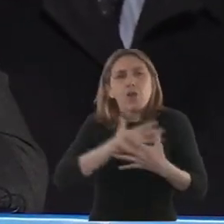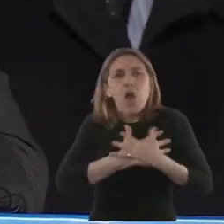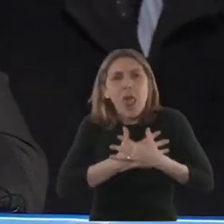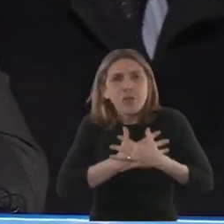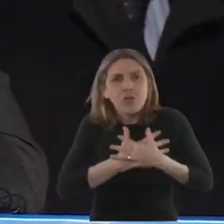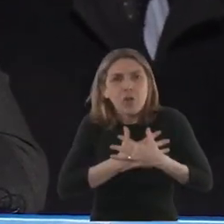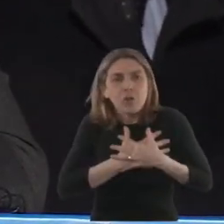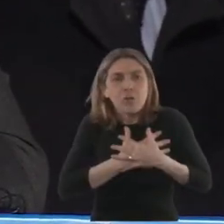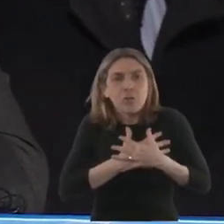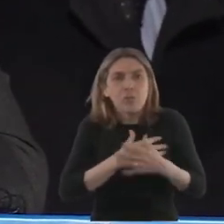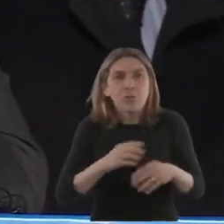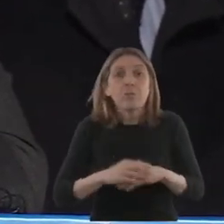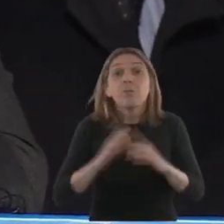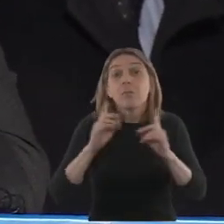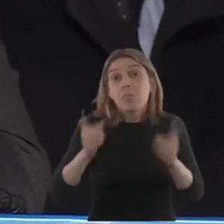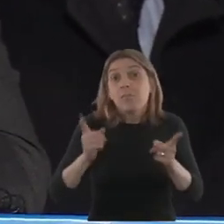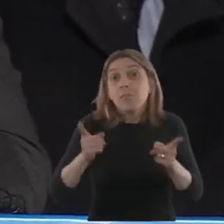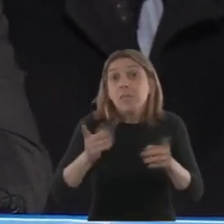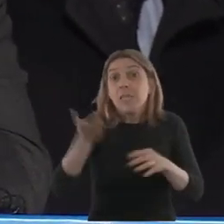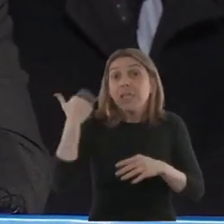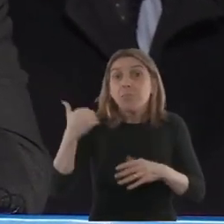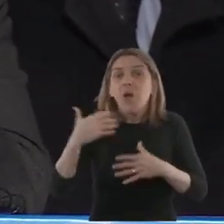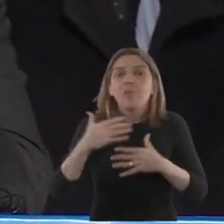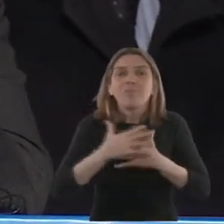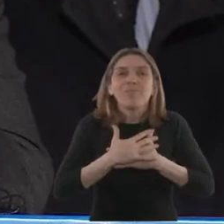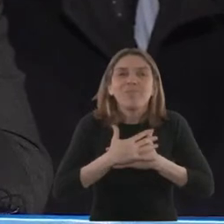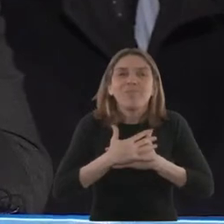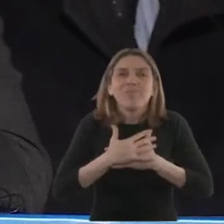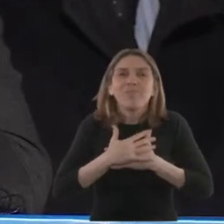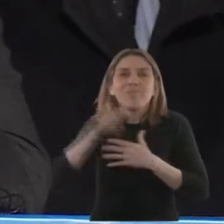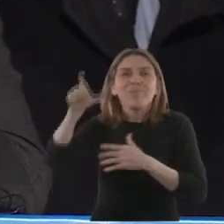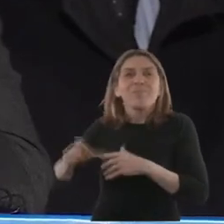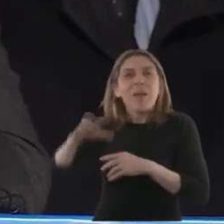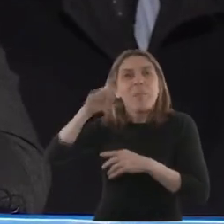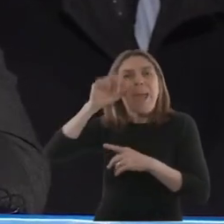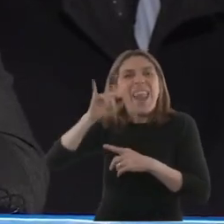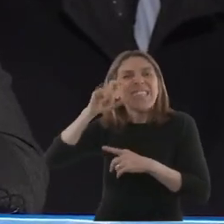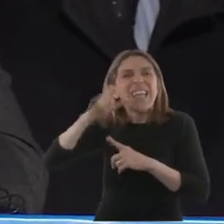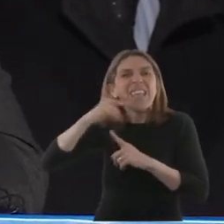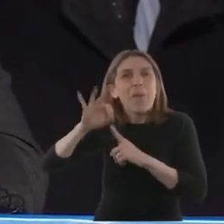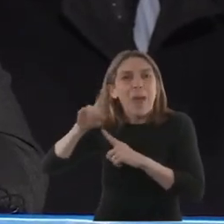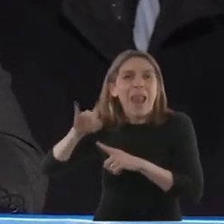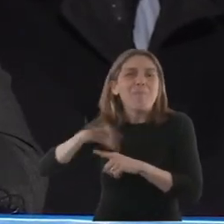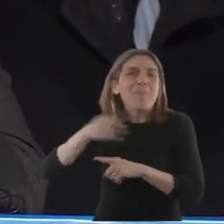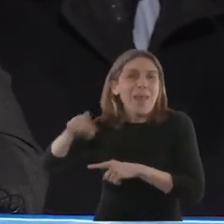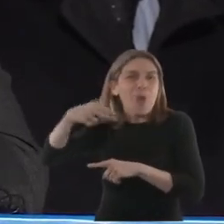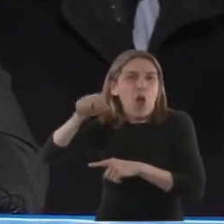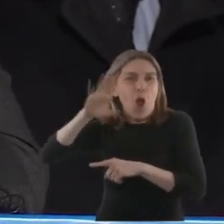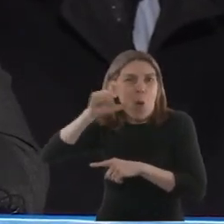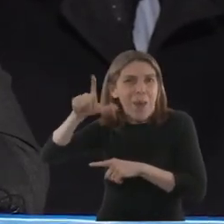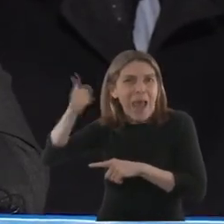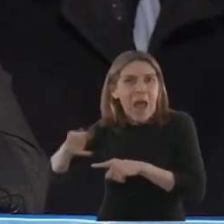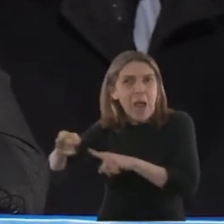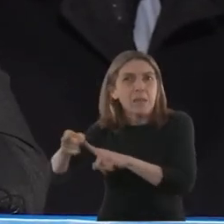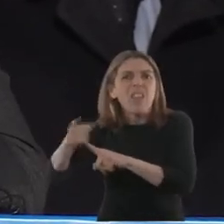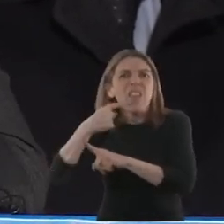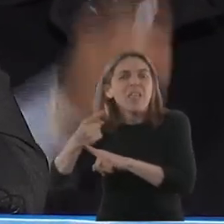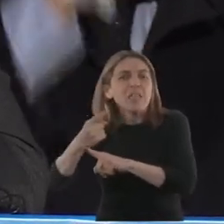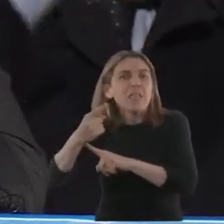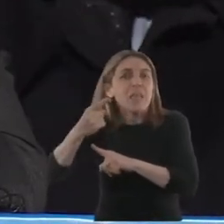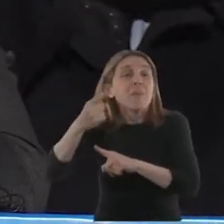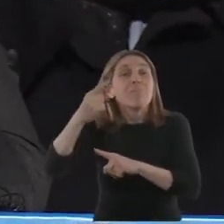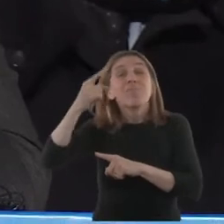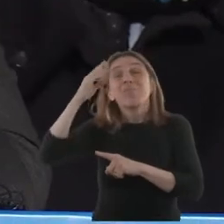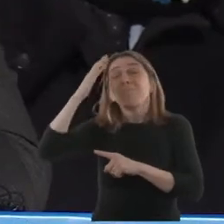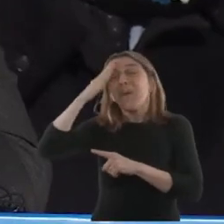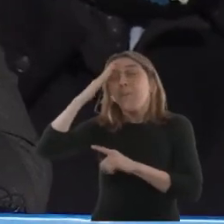corazones, y que, como dice nuestro querido premio Nobel Adolfo Pérez Esquimel, esa memoria ilumina el